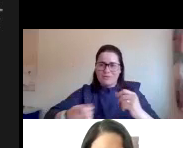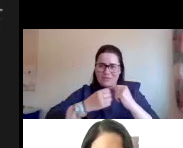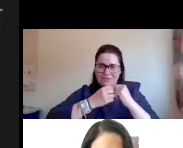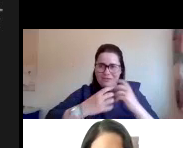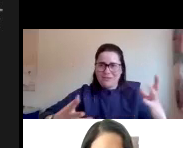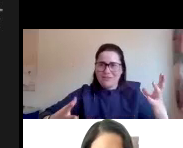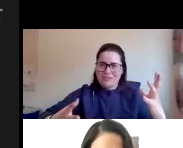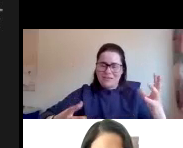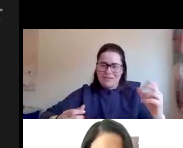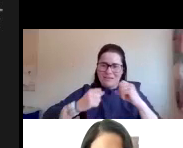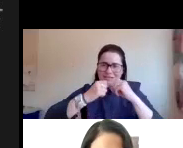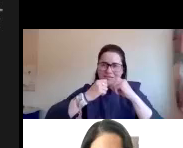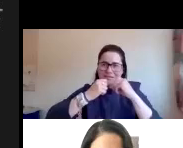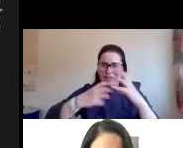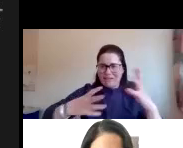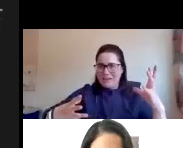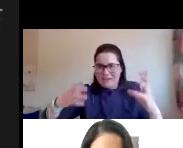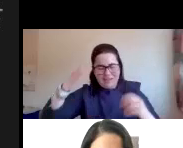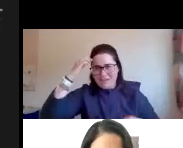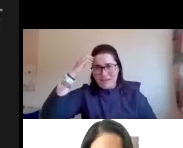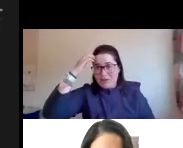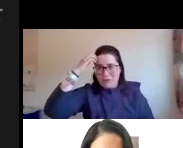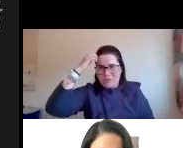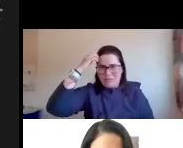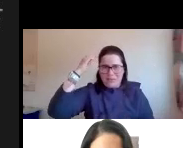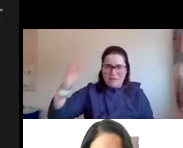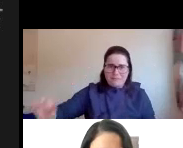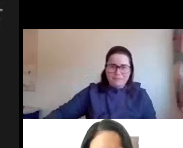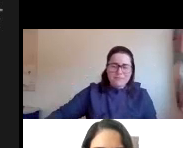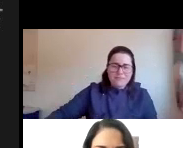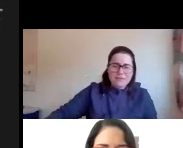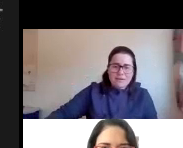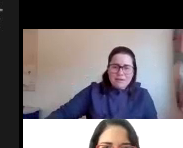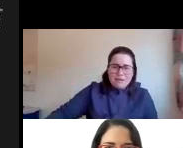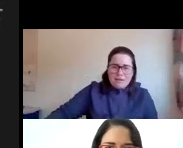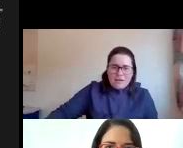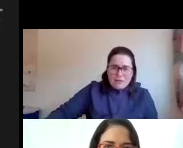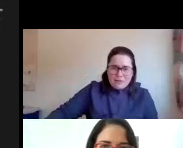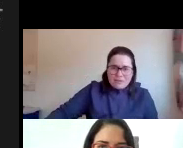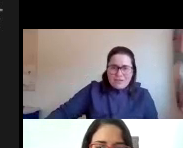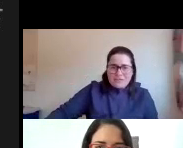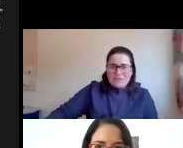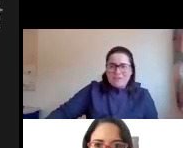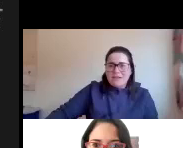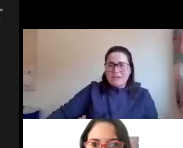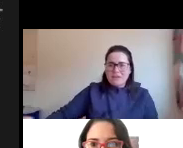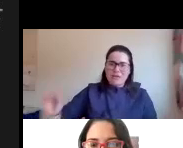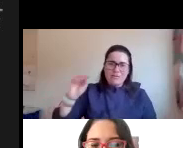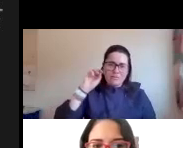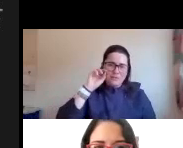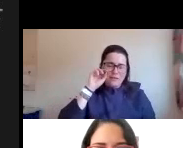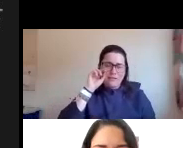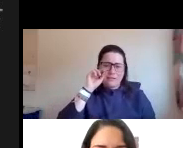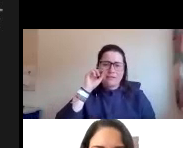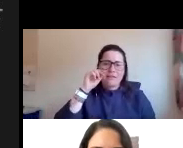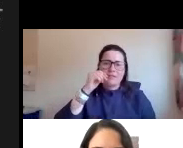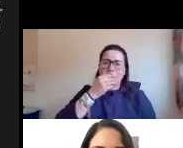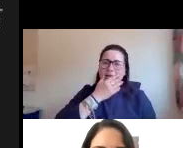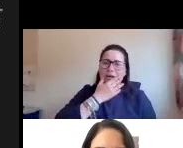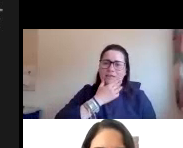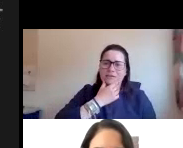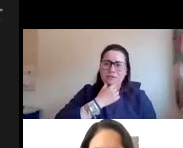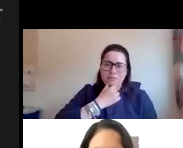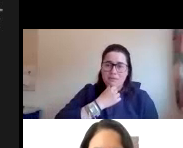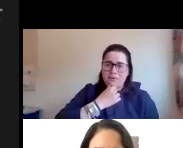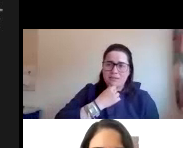proceso de eutrofización se acelere enormemente. Luego está la escorrentía agrícola como la